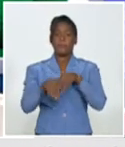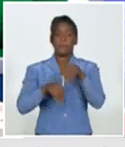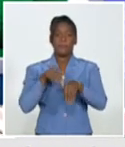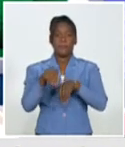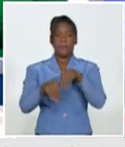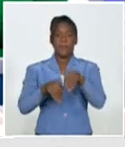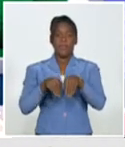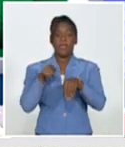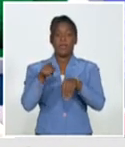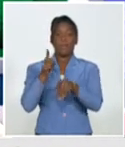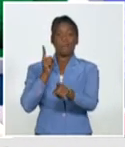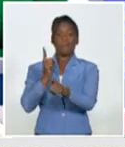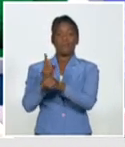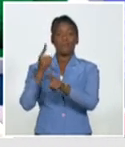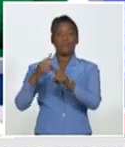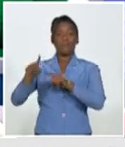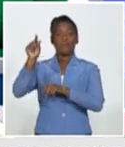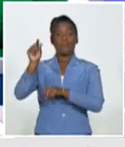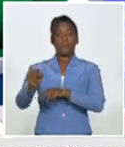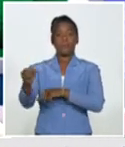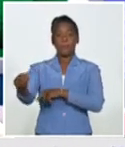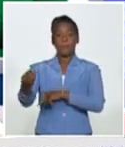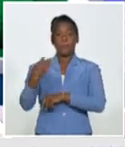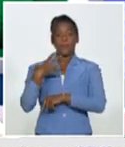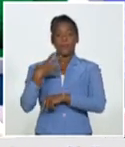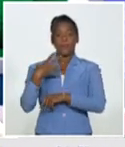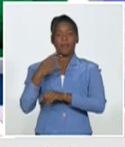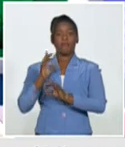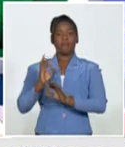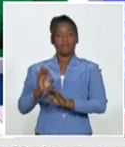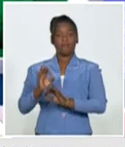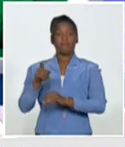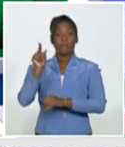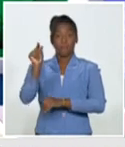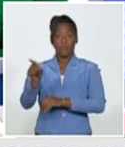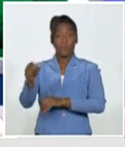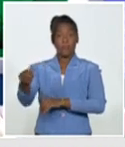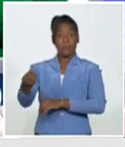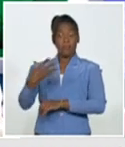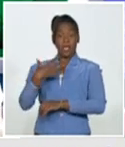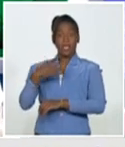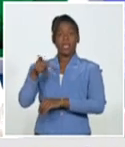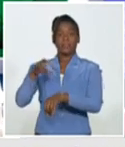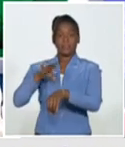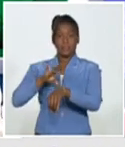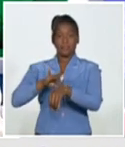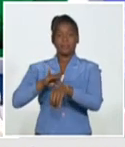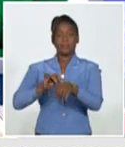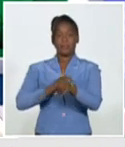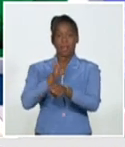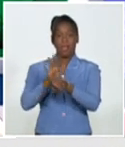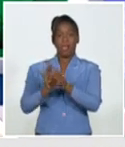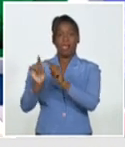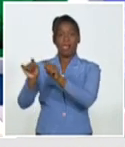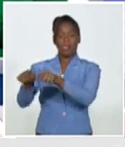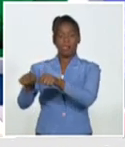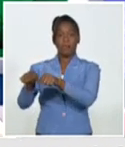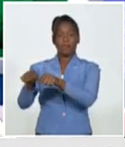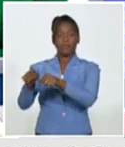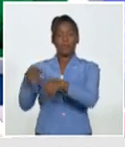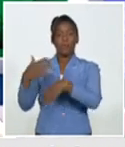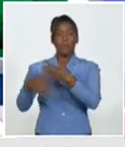de un caso positivo ya diagnosticado y que padecía de algunos trastornos